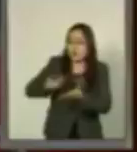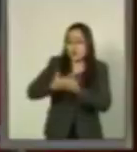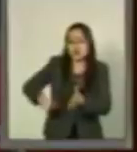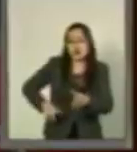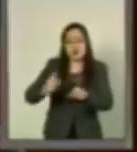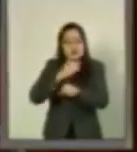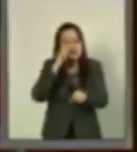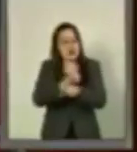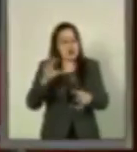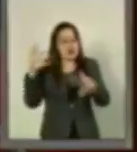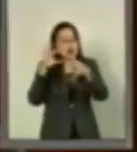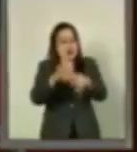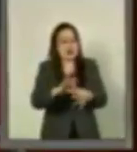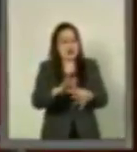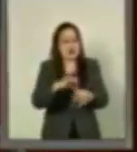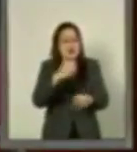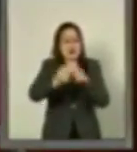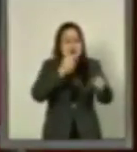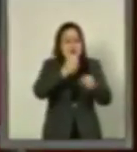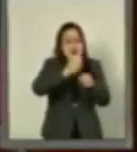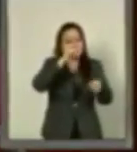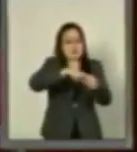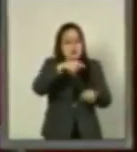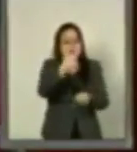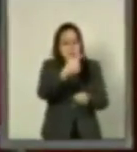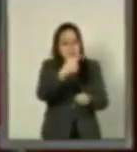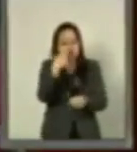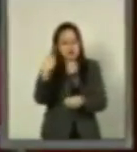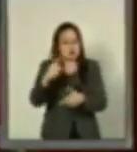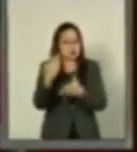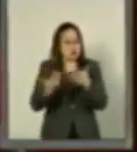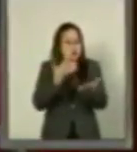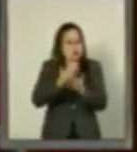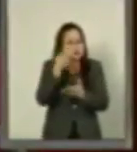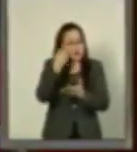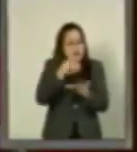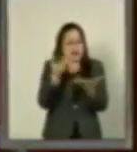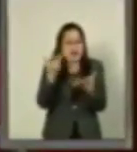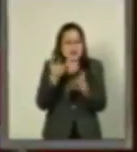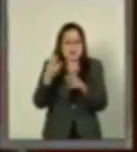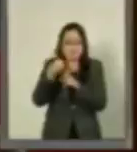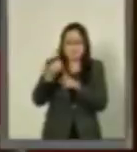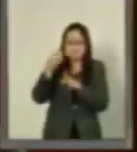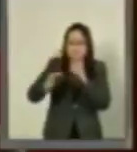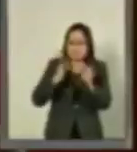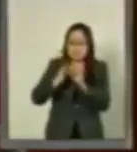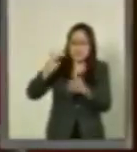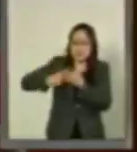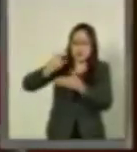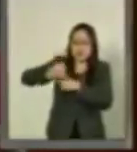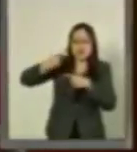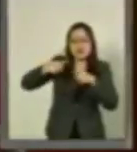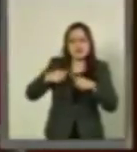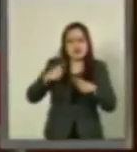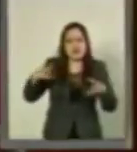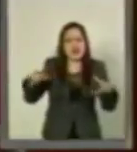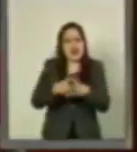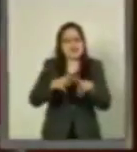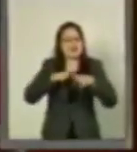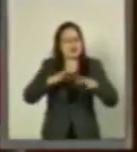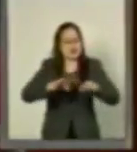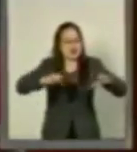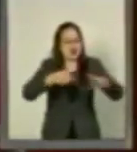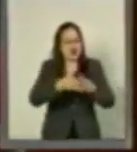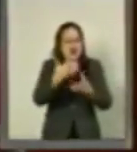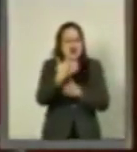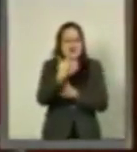federal en 2012 para constituir, entre otros proyectos, la gendarmería